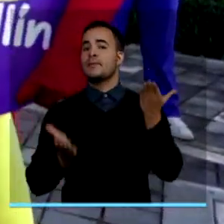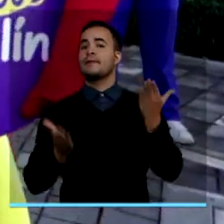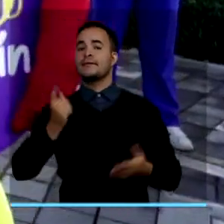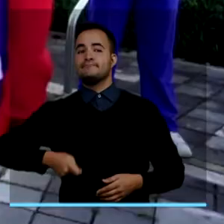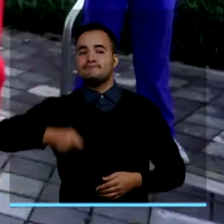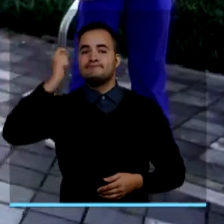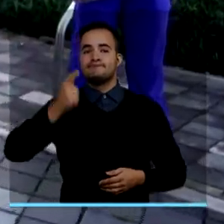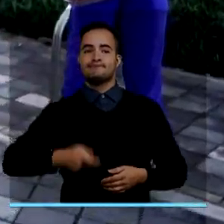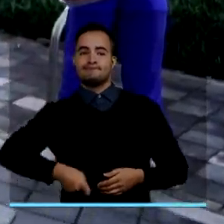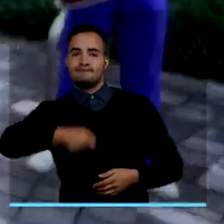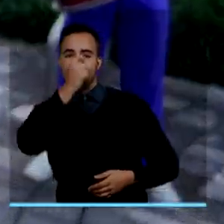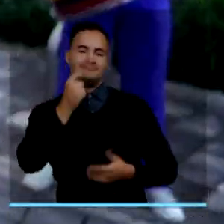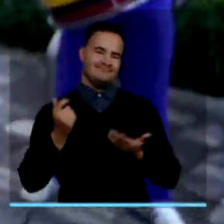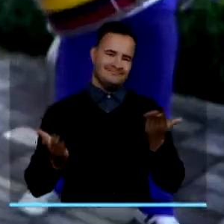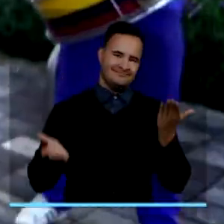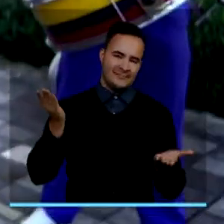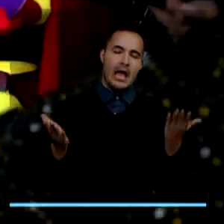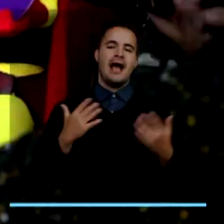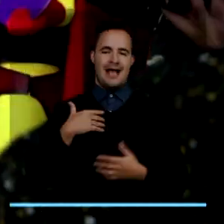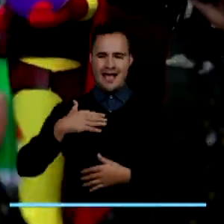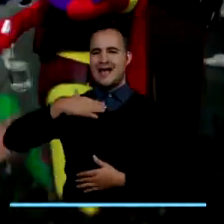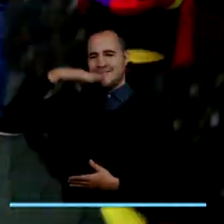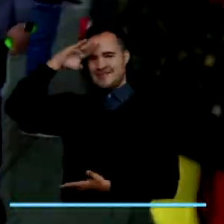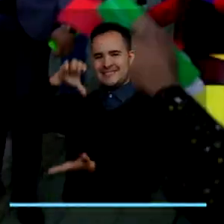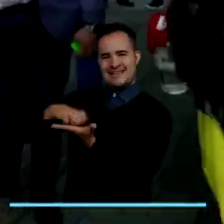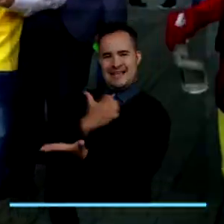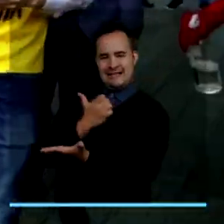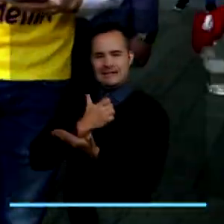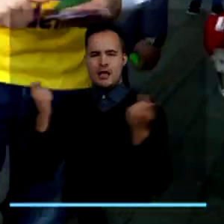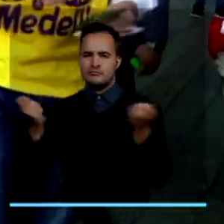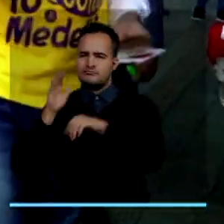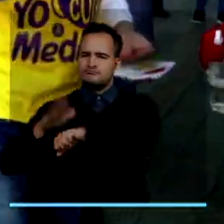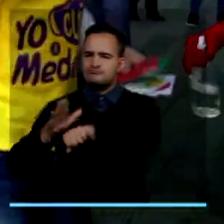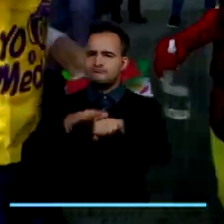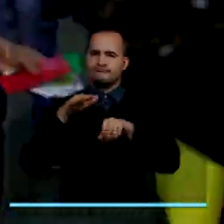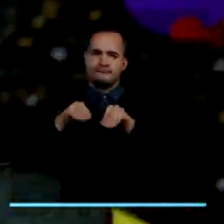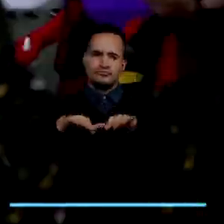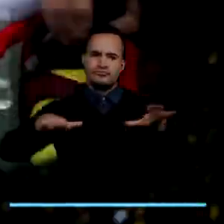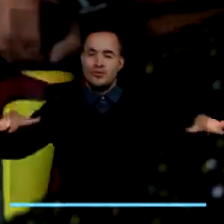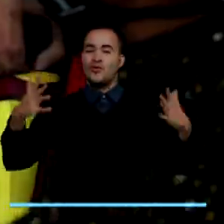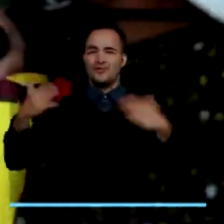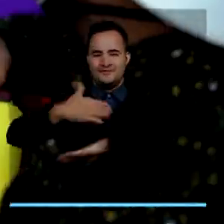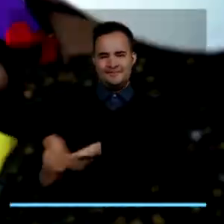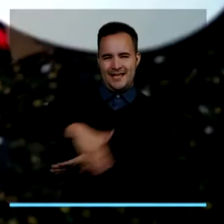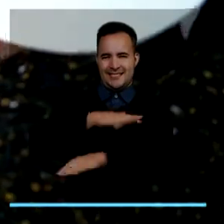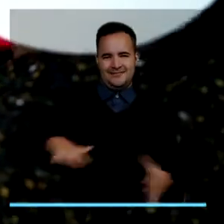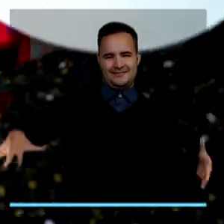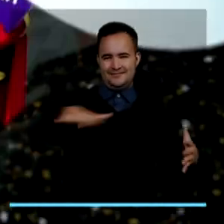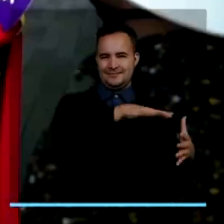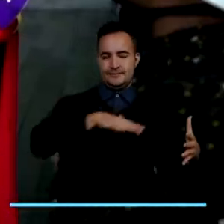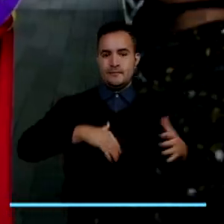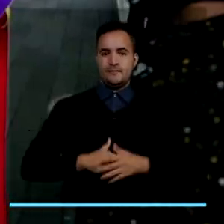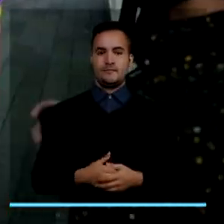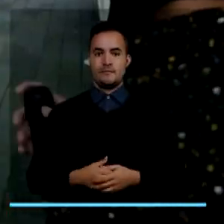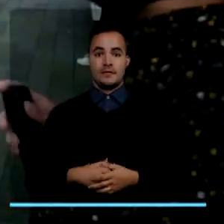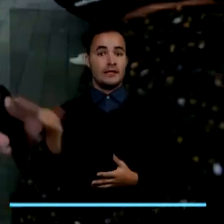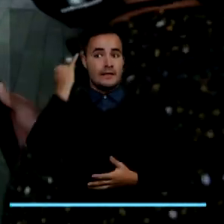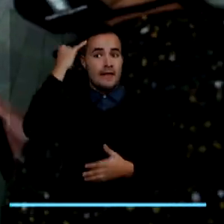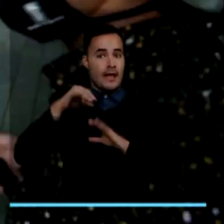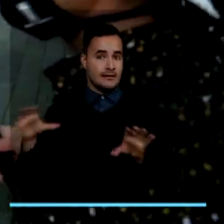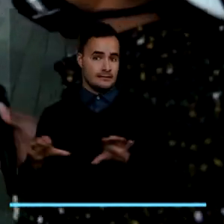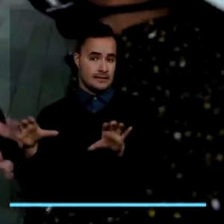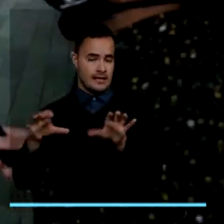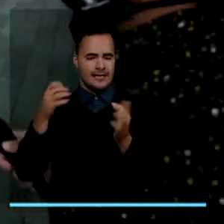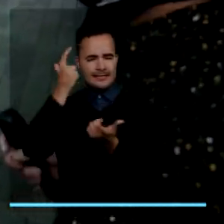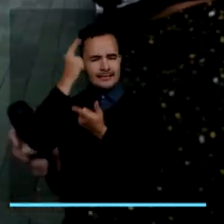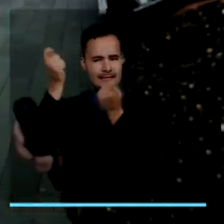el tapabocas, la Alcaldía de Medellín refuerza la importancia del autocuidado por las calles de la ciudad. Esta es una